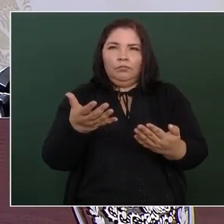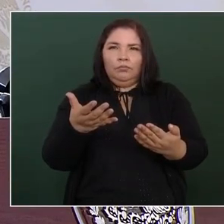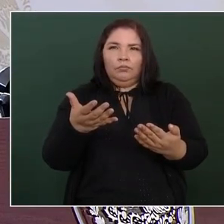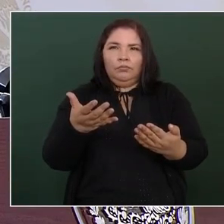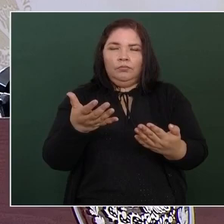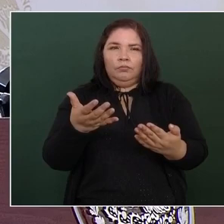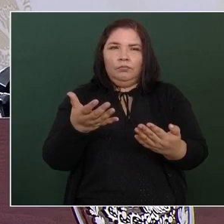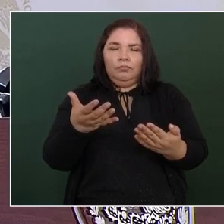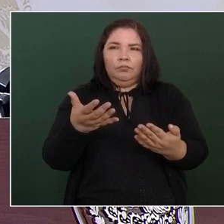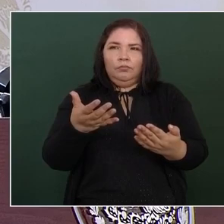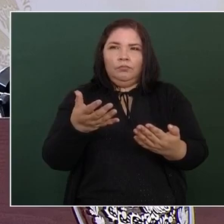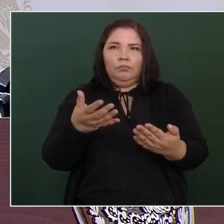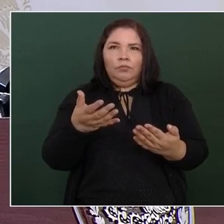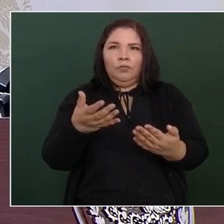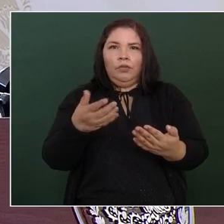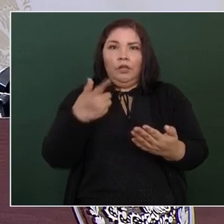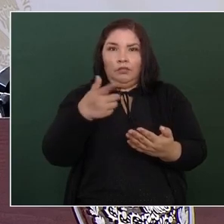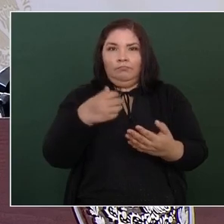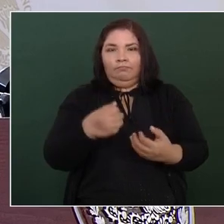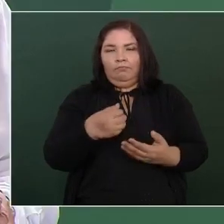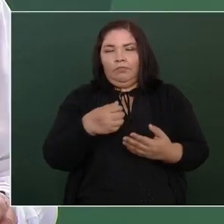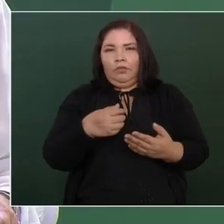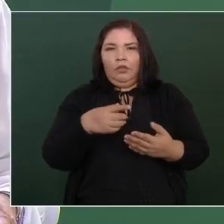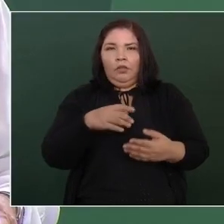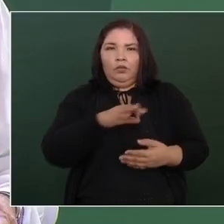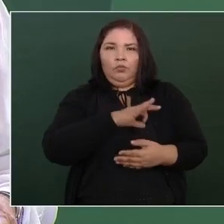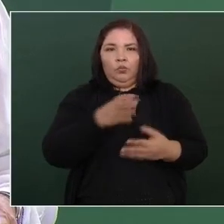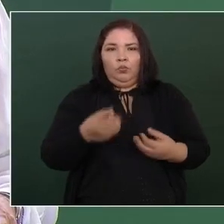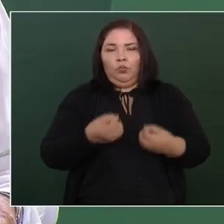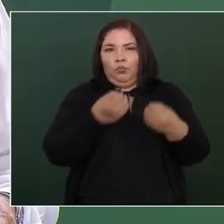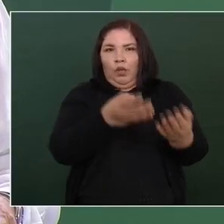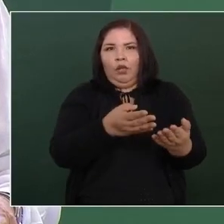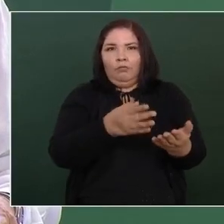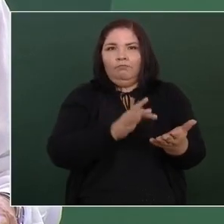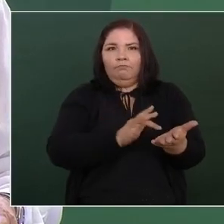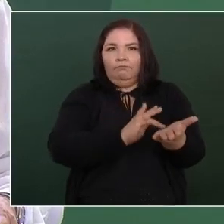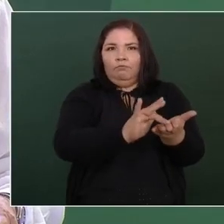se le ofreció seguridad y la aceptó